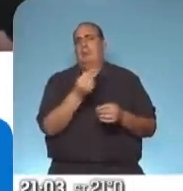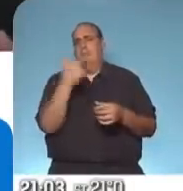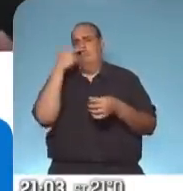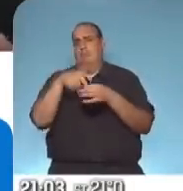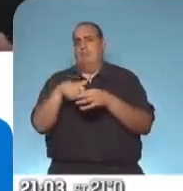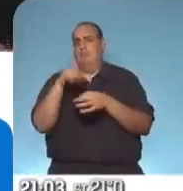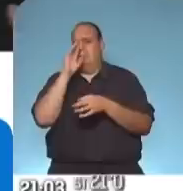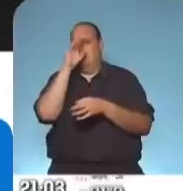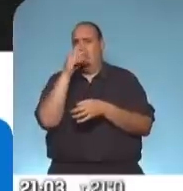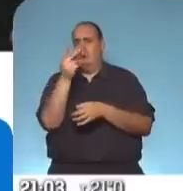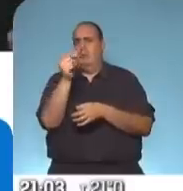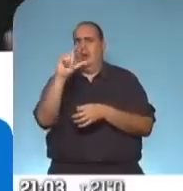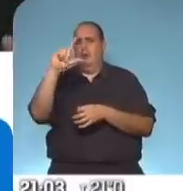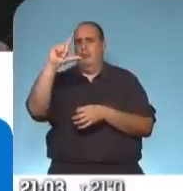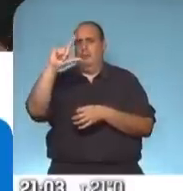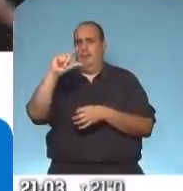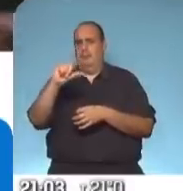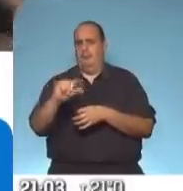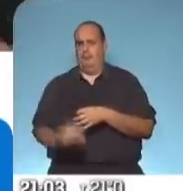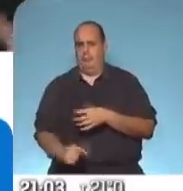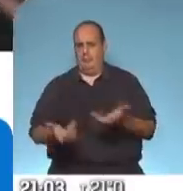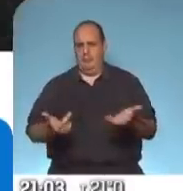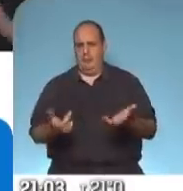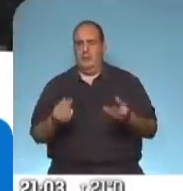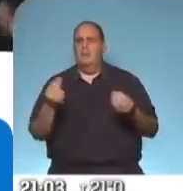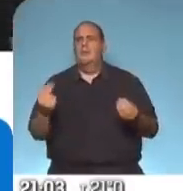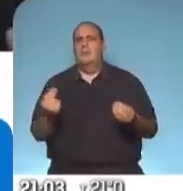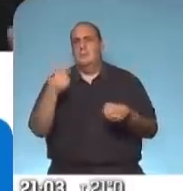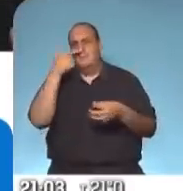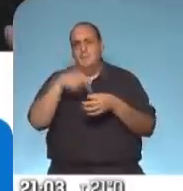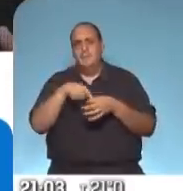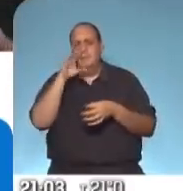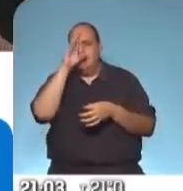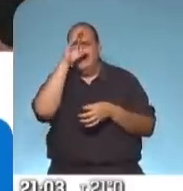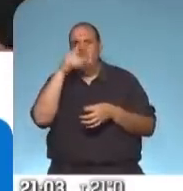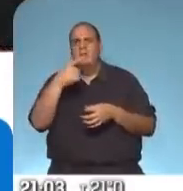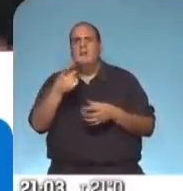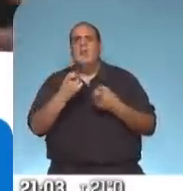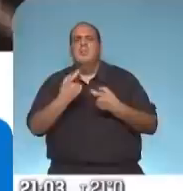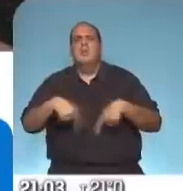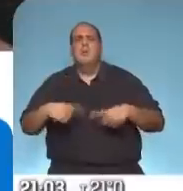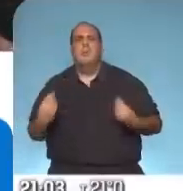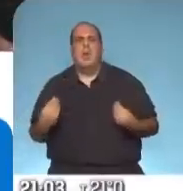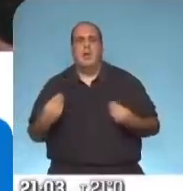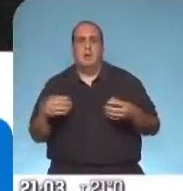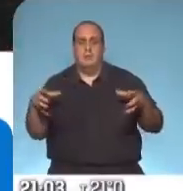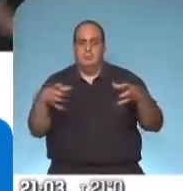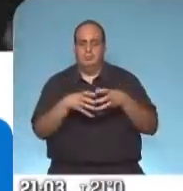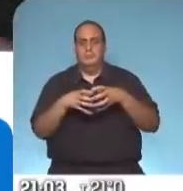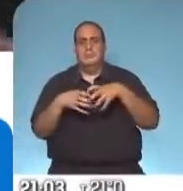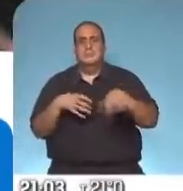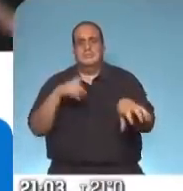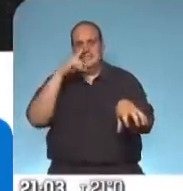ocurre? El petróleo, la utilización fundamental del petróleo, más del 70%,